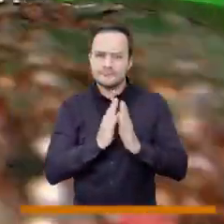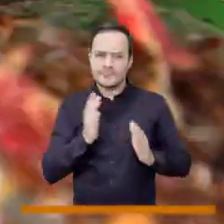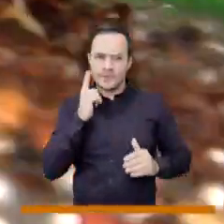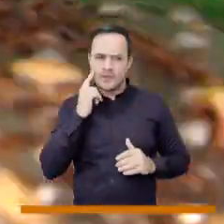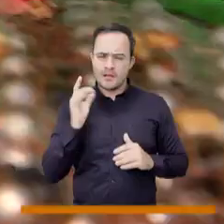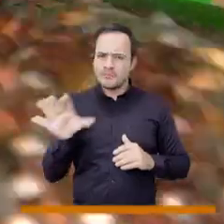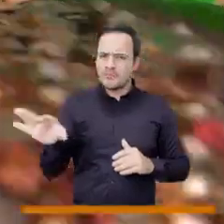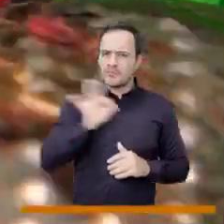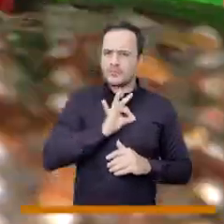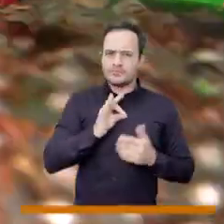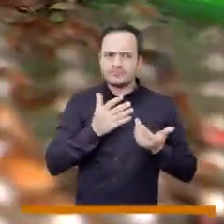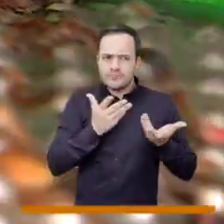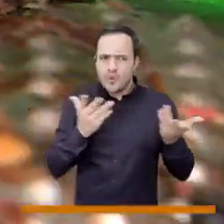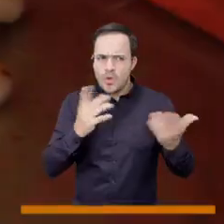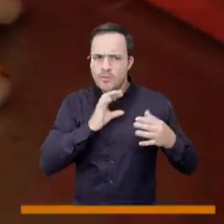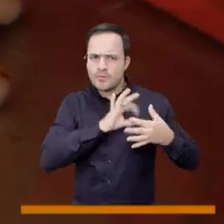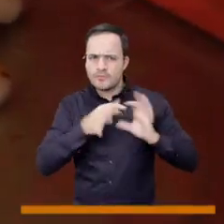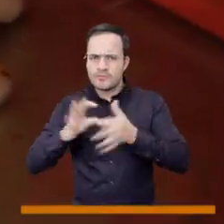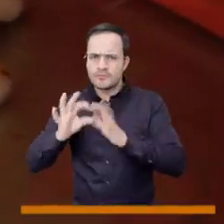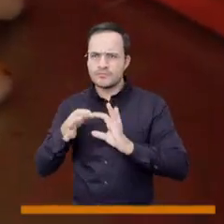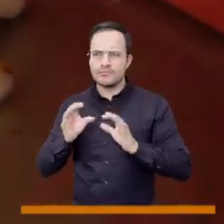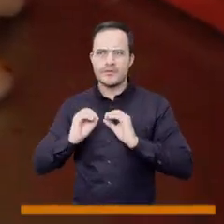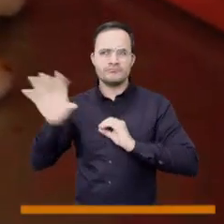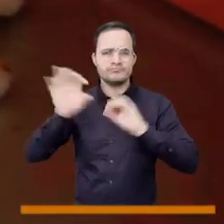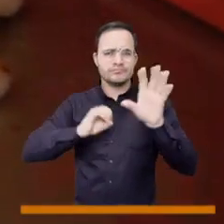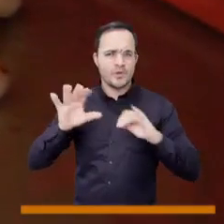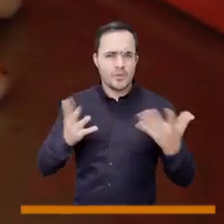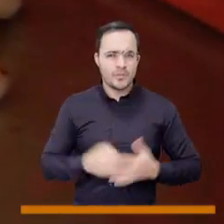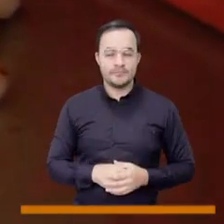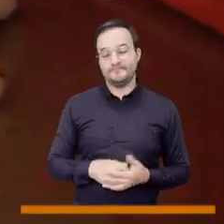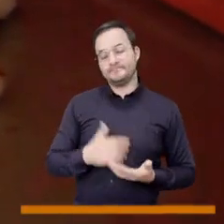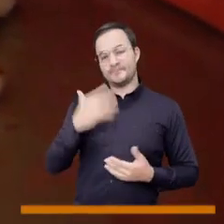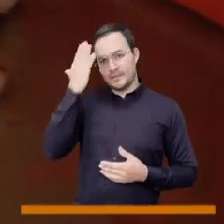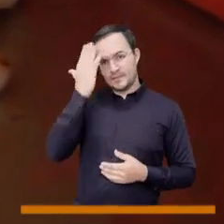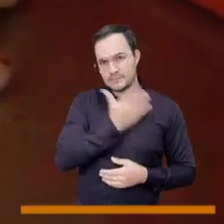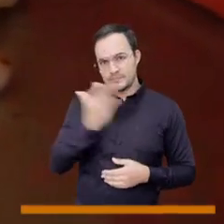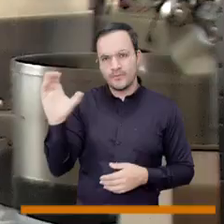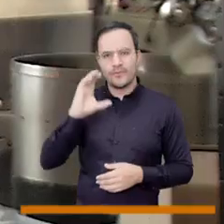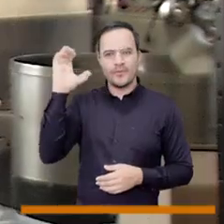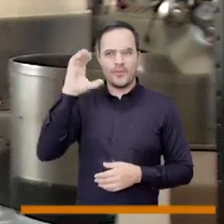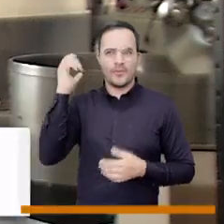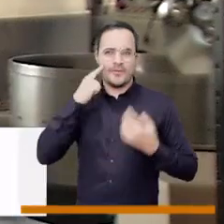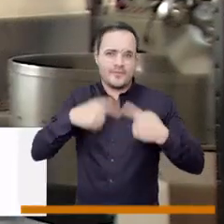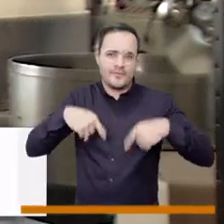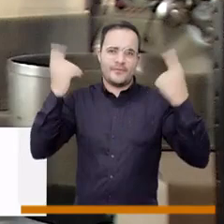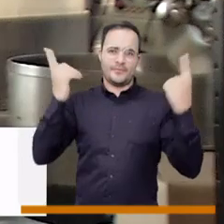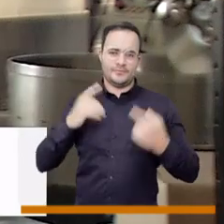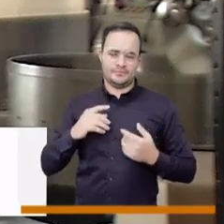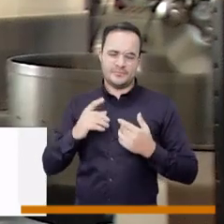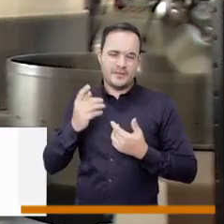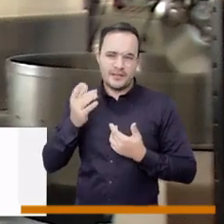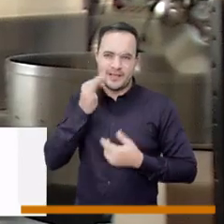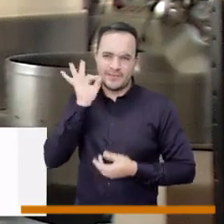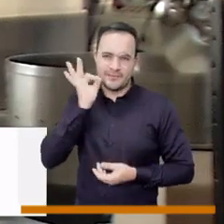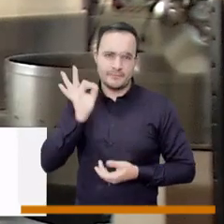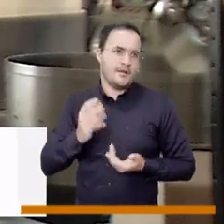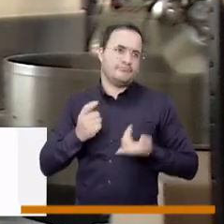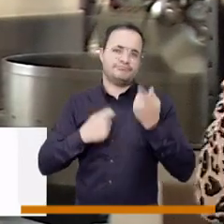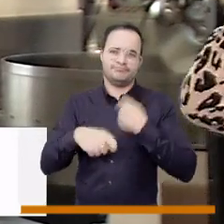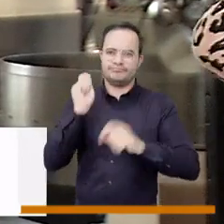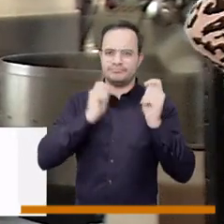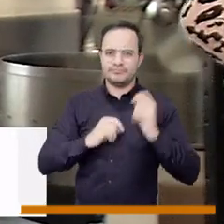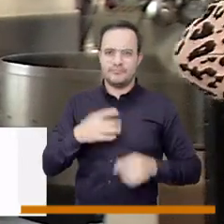¿de dónde viene y cómo se distribuye? Colombia es un gran productor de cafés. Somos especiales